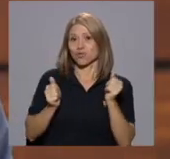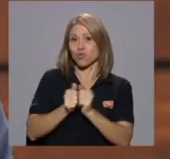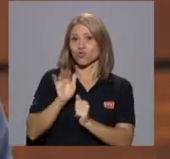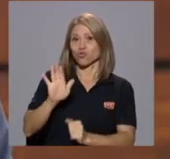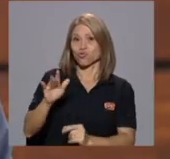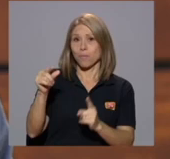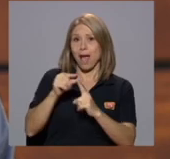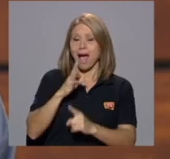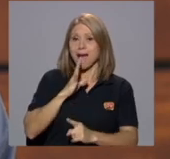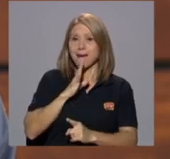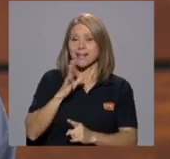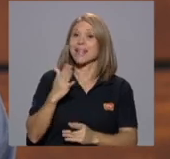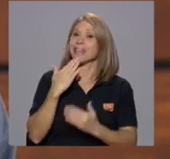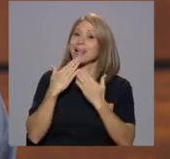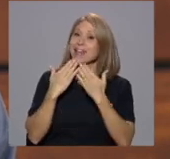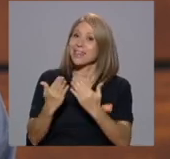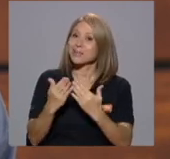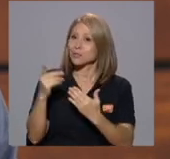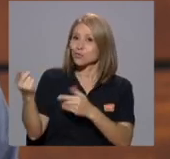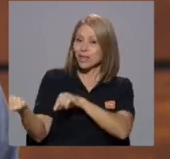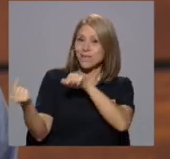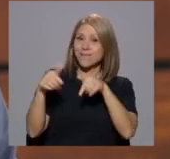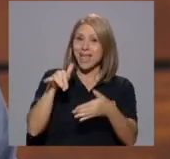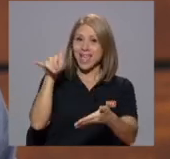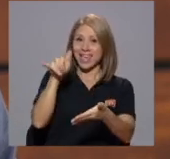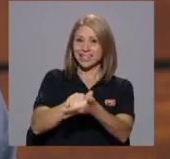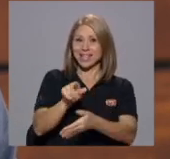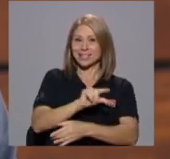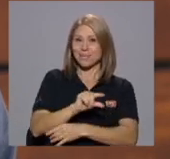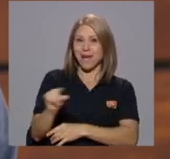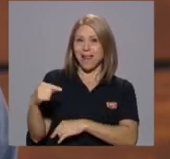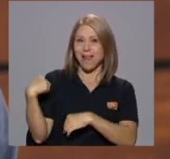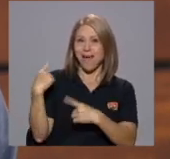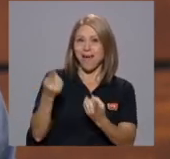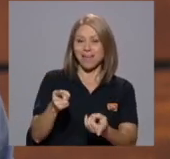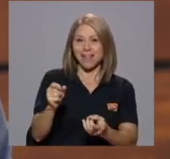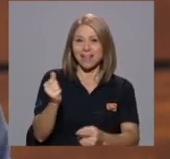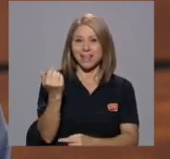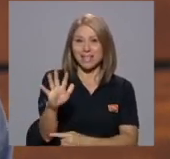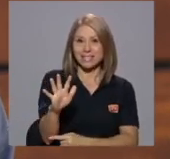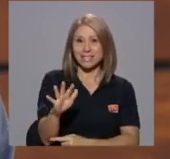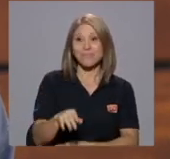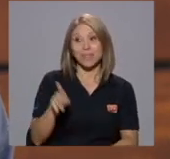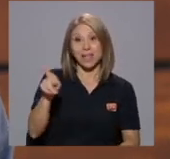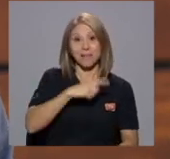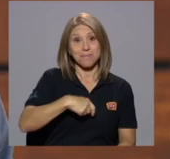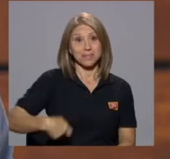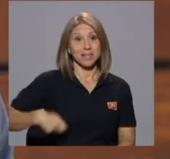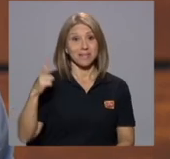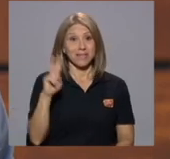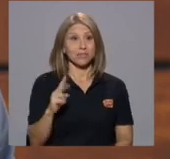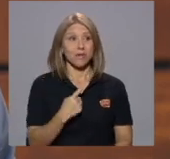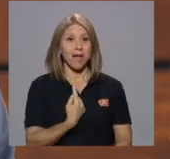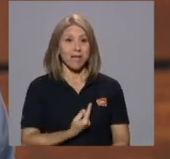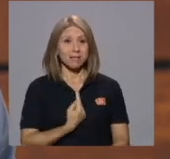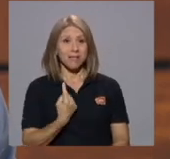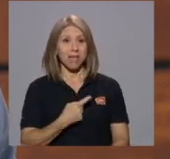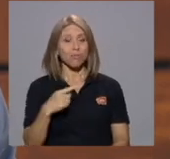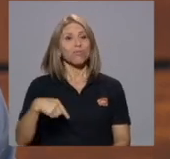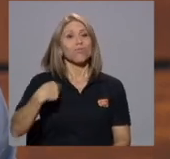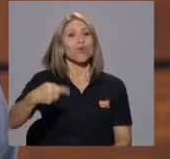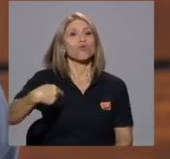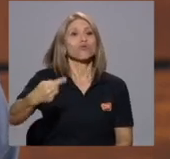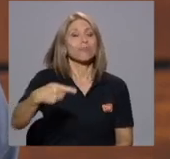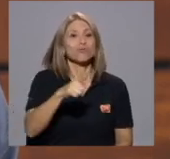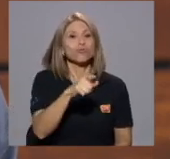por estar en esta semana en el 15. El hecho de que este presidente esté aislado y en los próximos meses el ejército